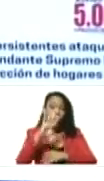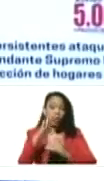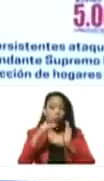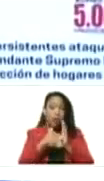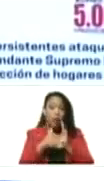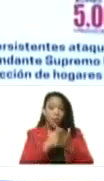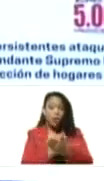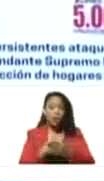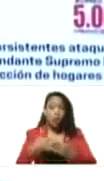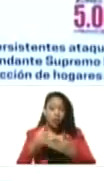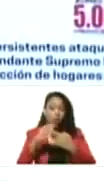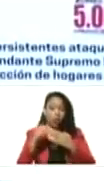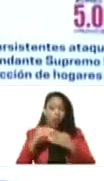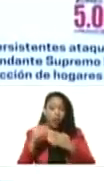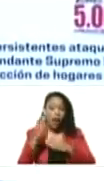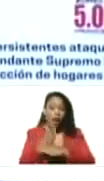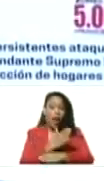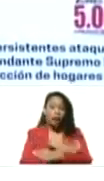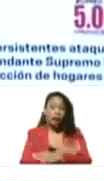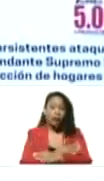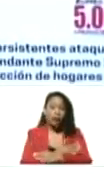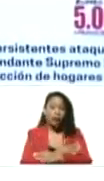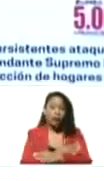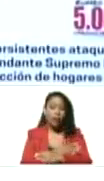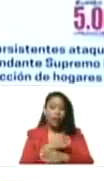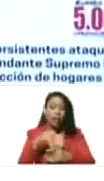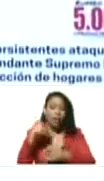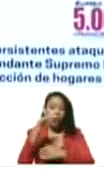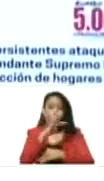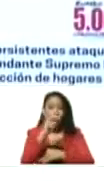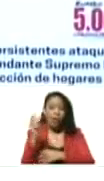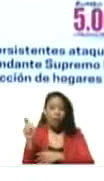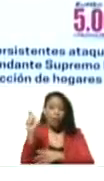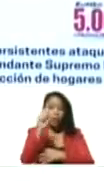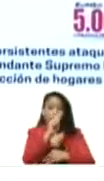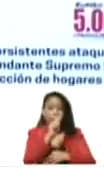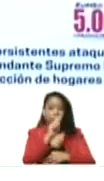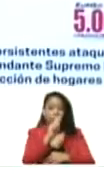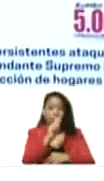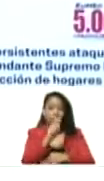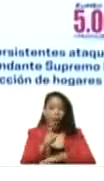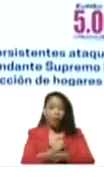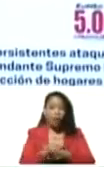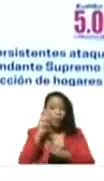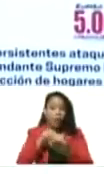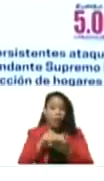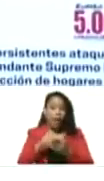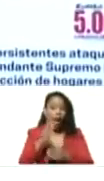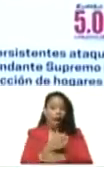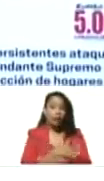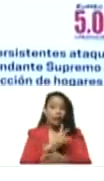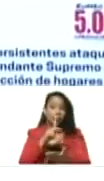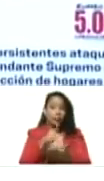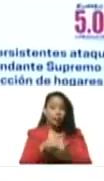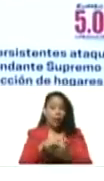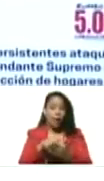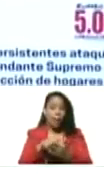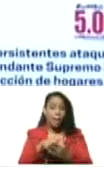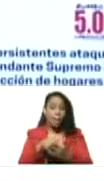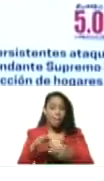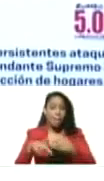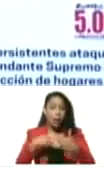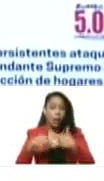4.000 millones de dólares mensuales antes de las sanciones y pasó a recibir 40 mensuales. La gobernación de Miranda, presidente, antes que llegara la revolución,